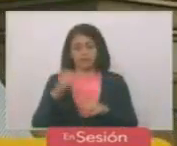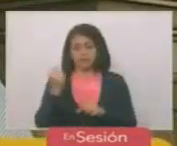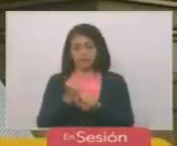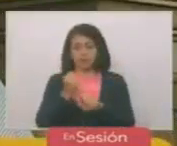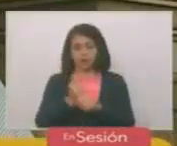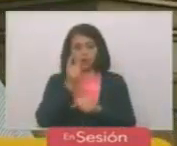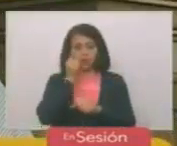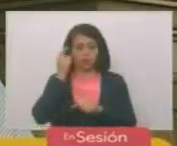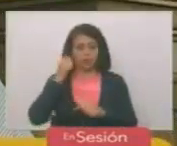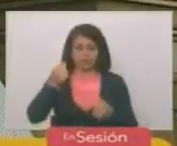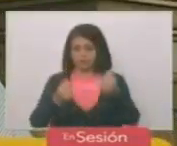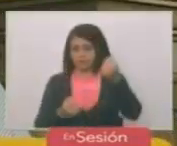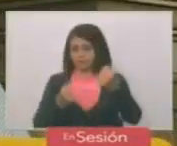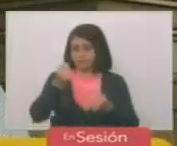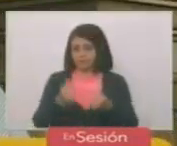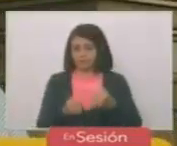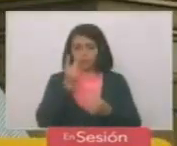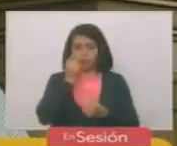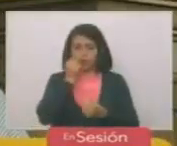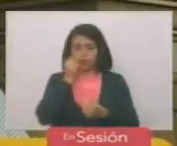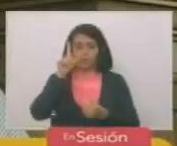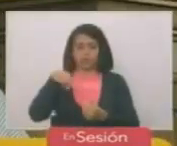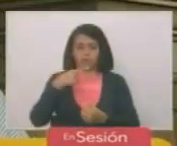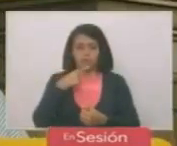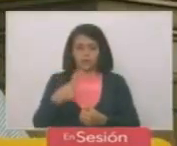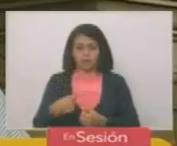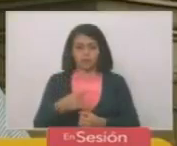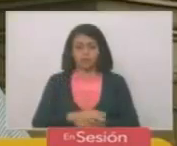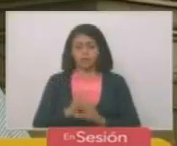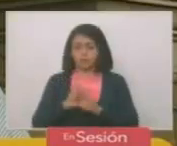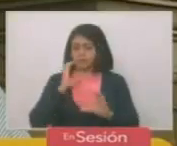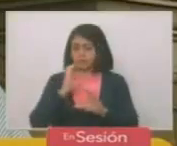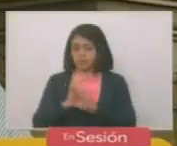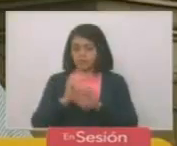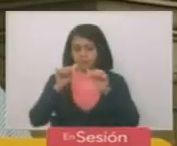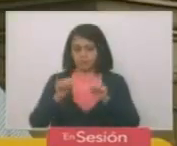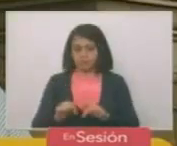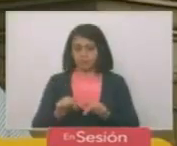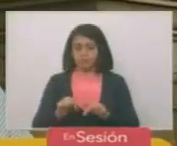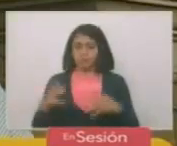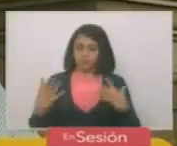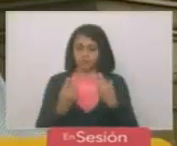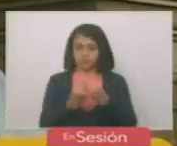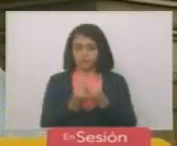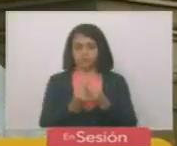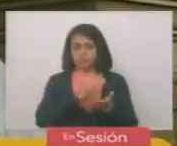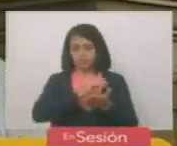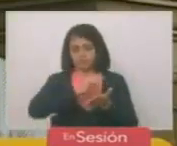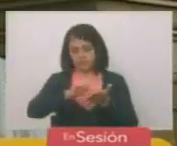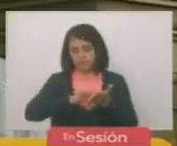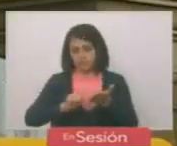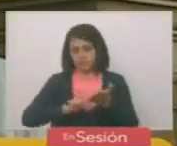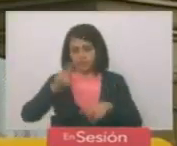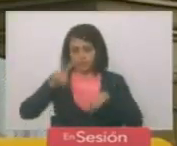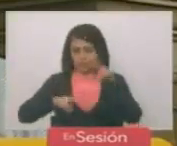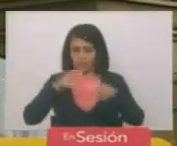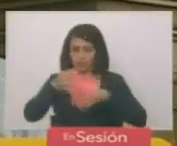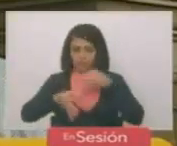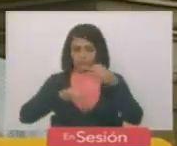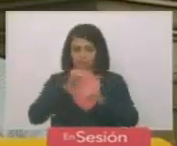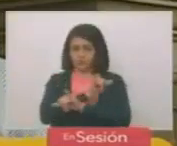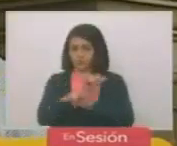trabajadoras conductoras y los trabajadores conductores del transporte terrestre, acompañado de su correspondiente exposición de motivos. Es